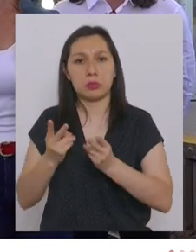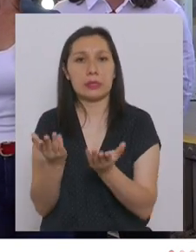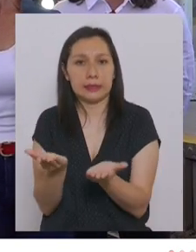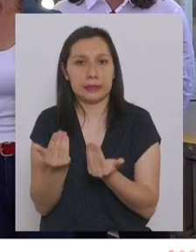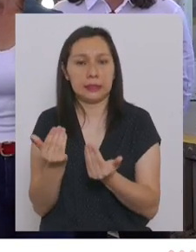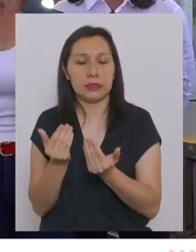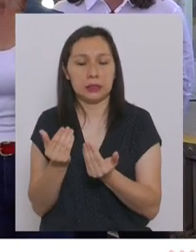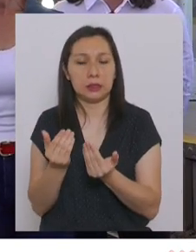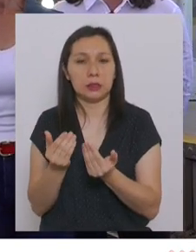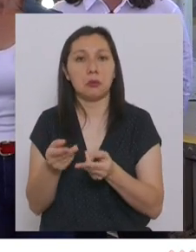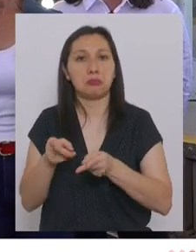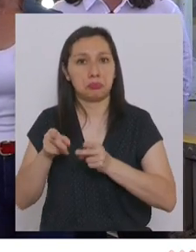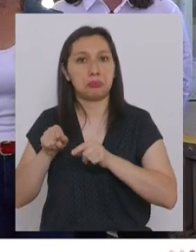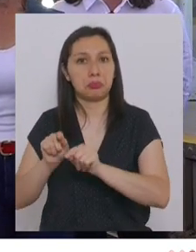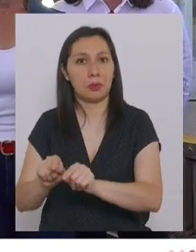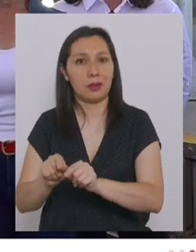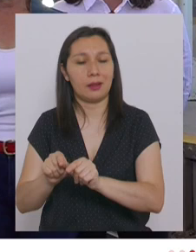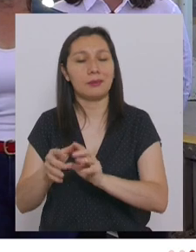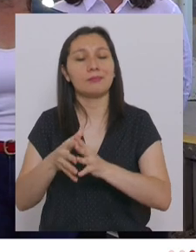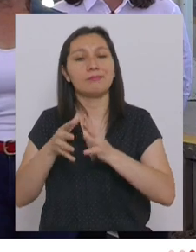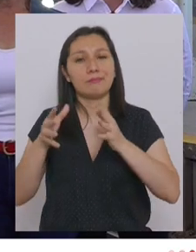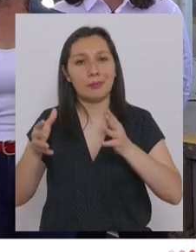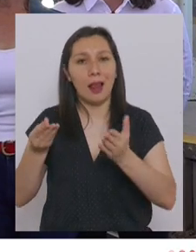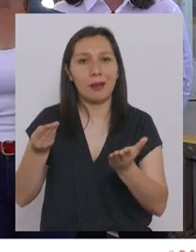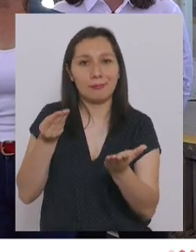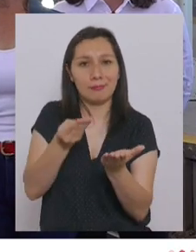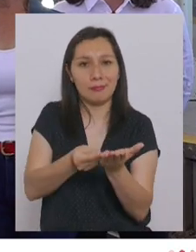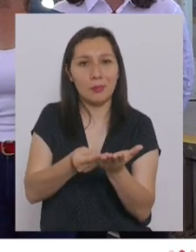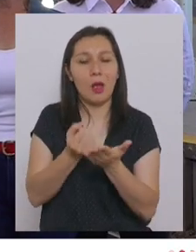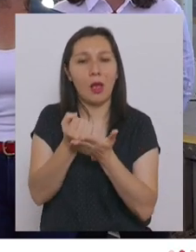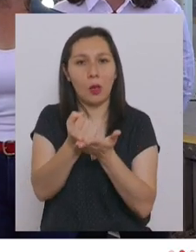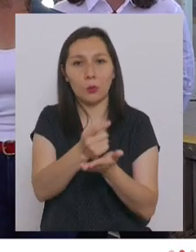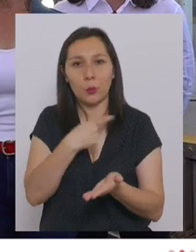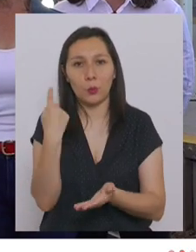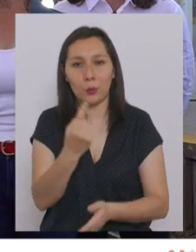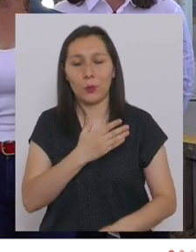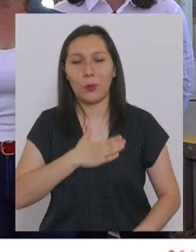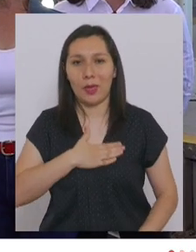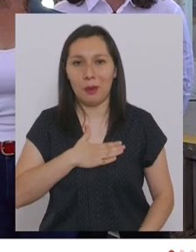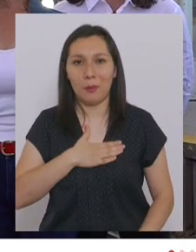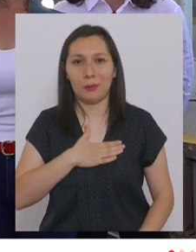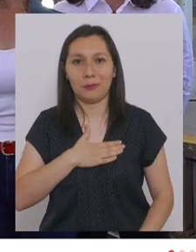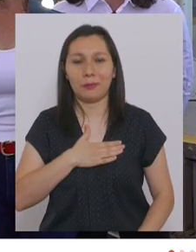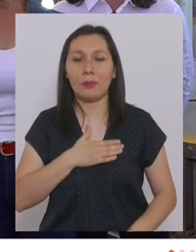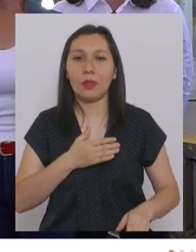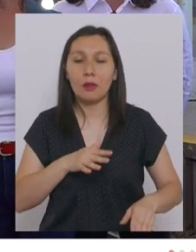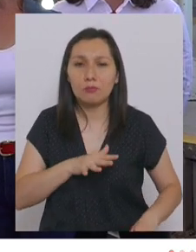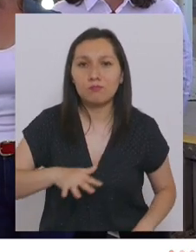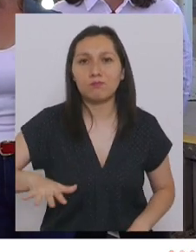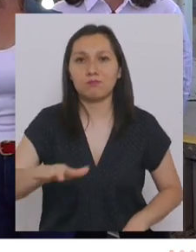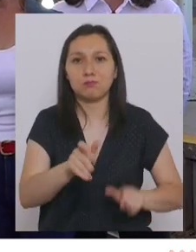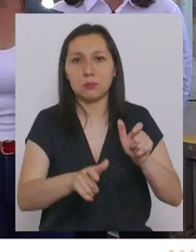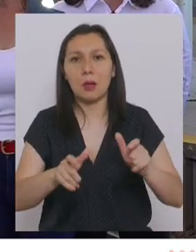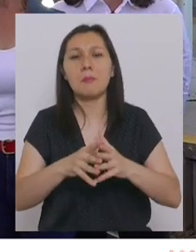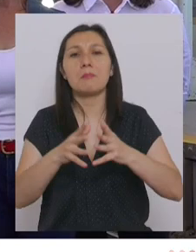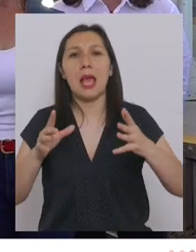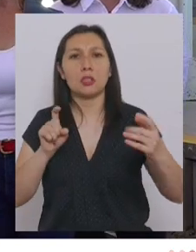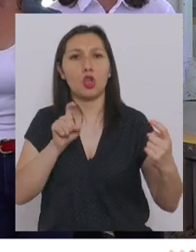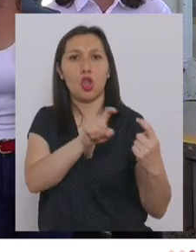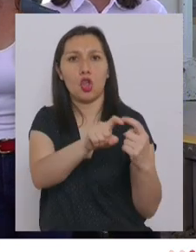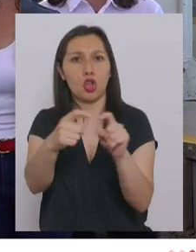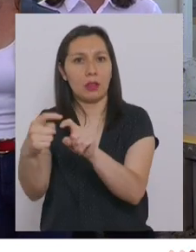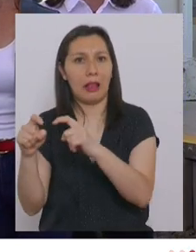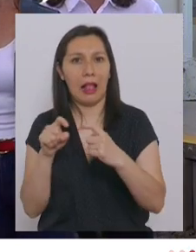necesario, y por eso ha sido una gran contribución a lo que todos queremos: una sociedad más conectada,